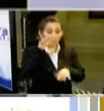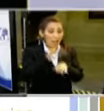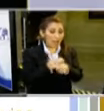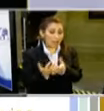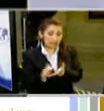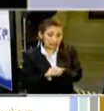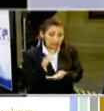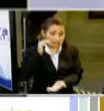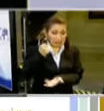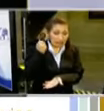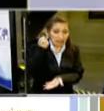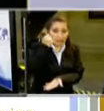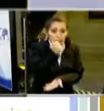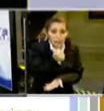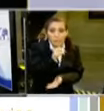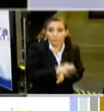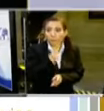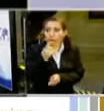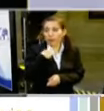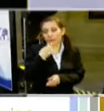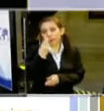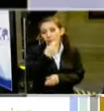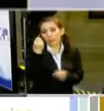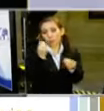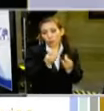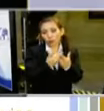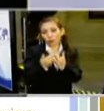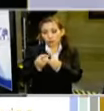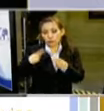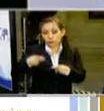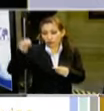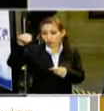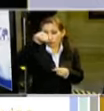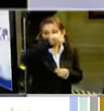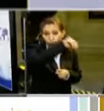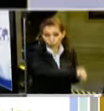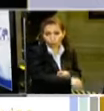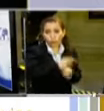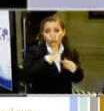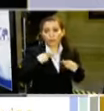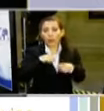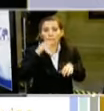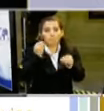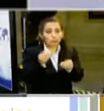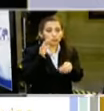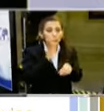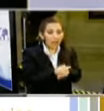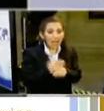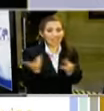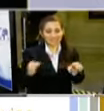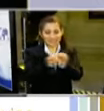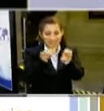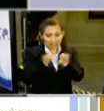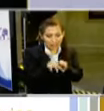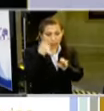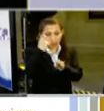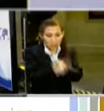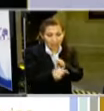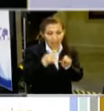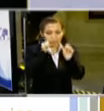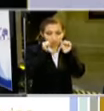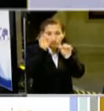más. ¿Por qué? Porque necesitamos tener mucha más gente, necesitamos tener mucho mejor equipo para poder